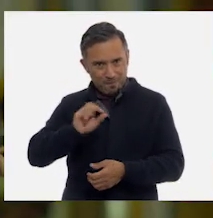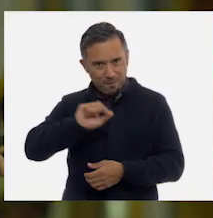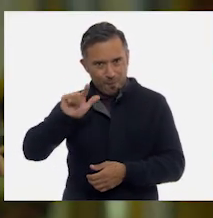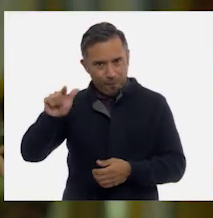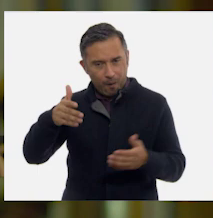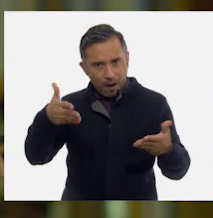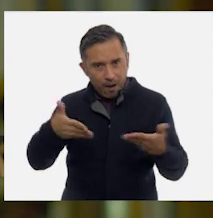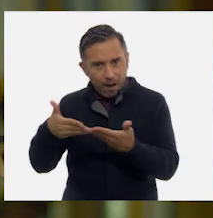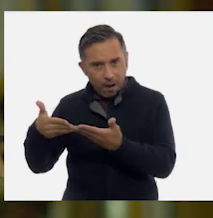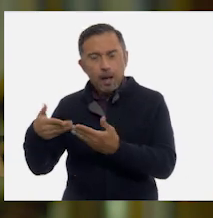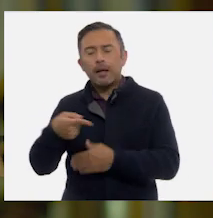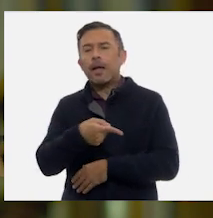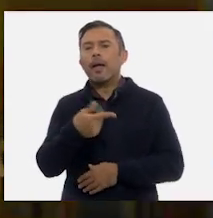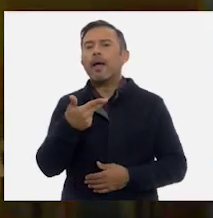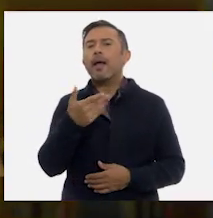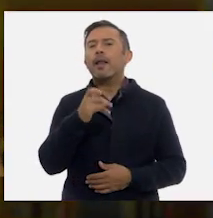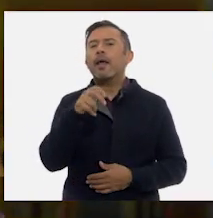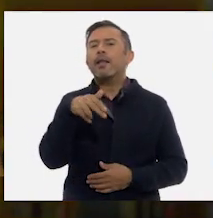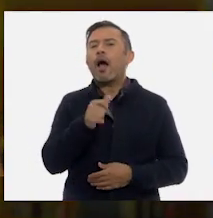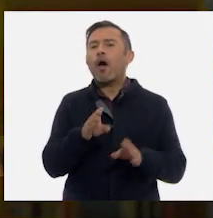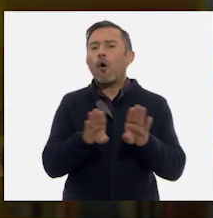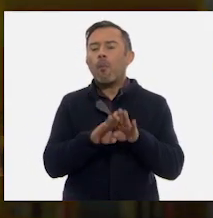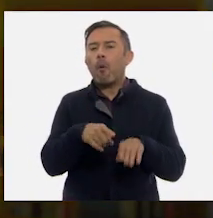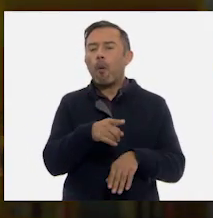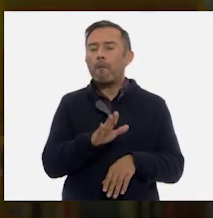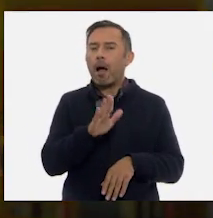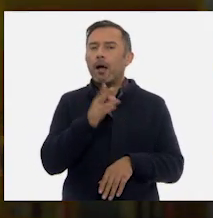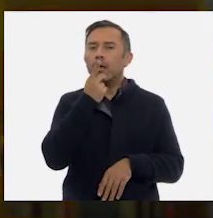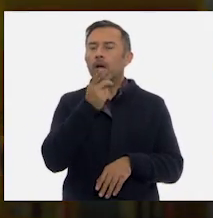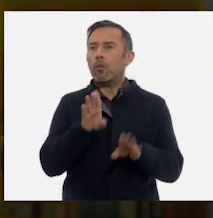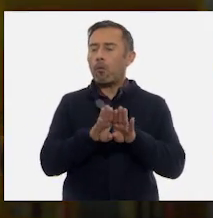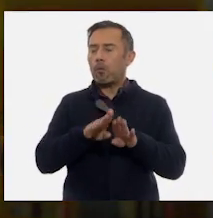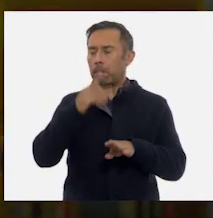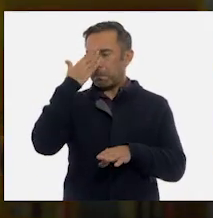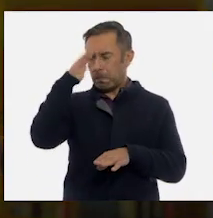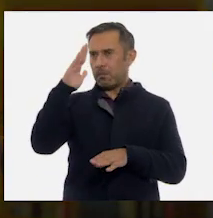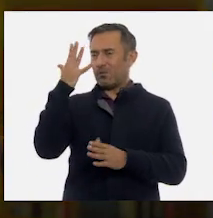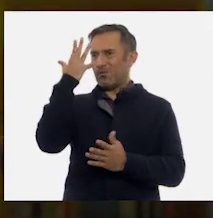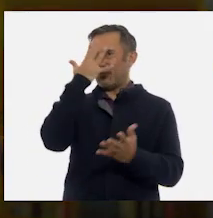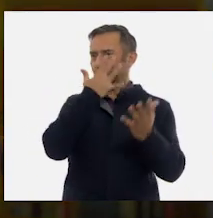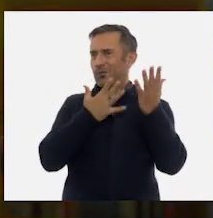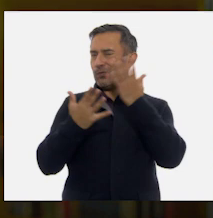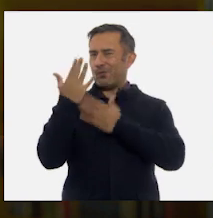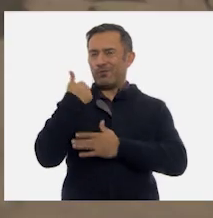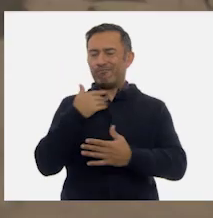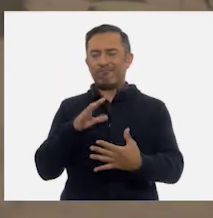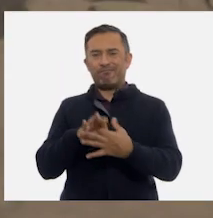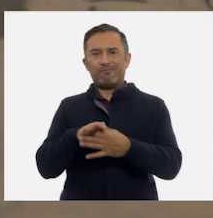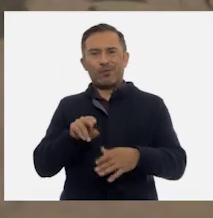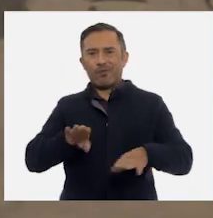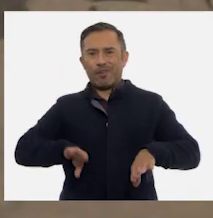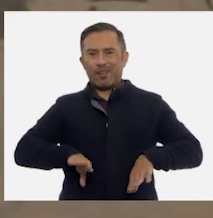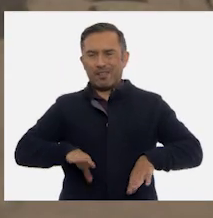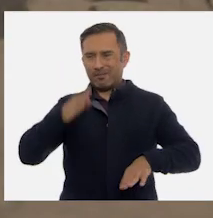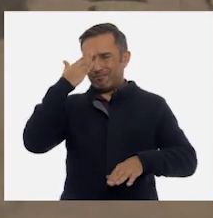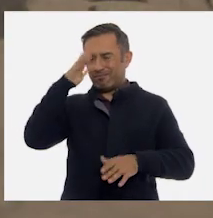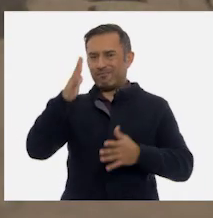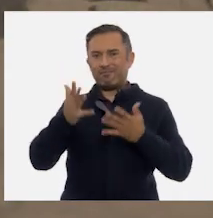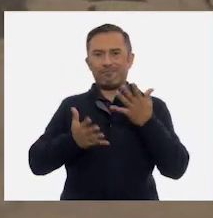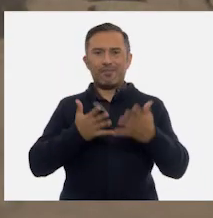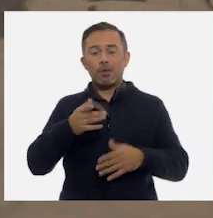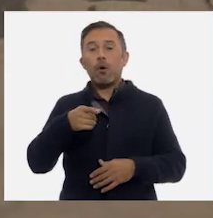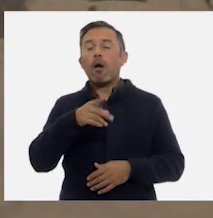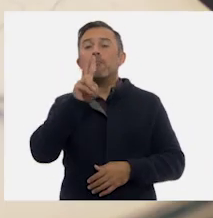pintan a Elena un poco como desubicada, pues, digo, ella no estaba en lo suyo, en aquello, ¿no? Pues ella lo que quería era